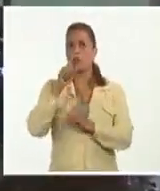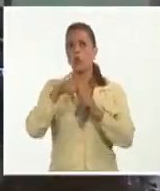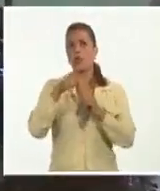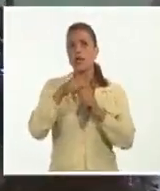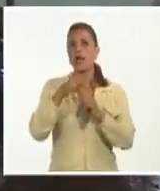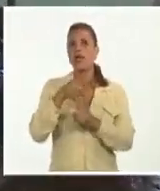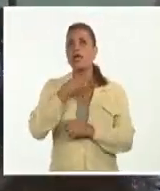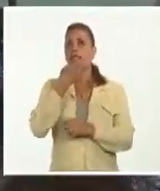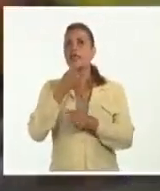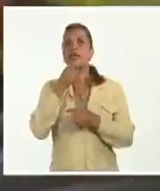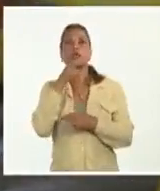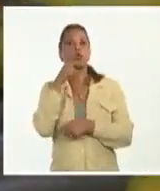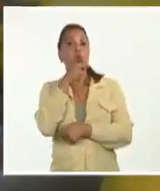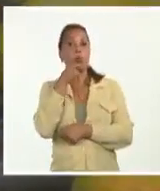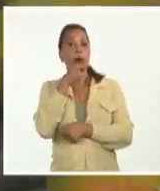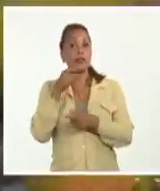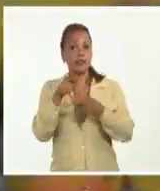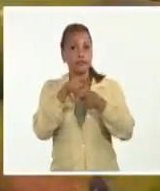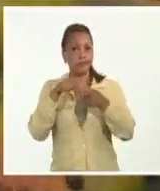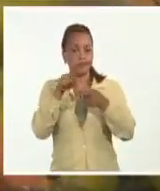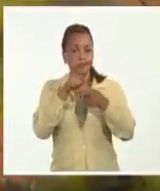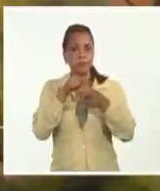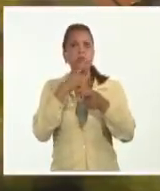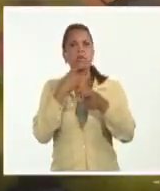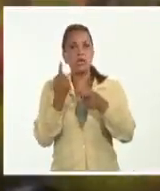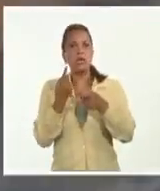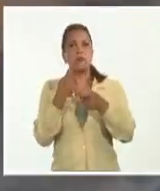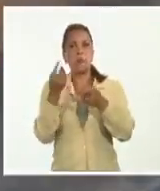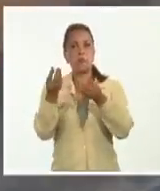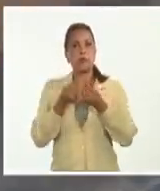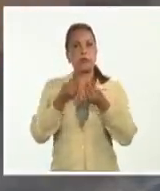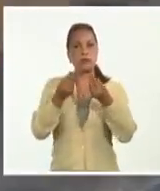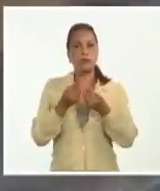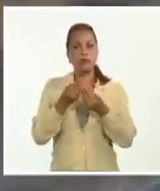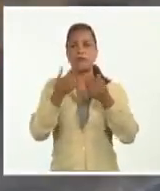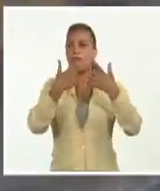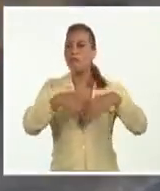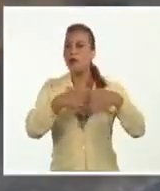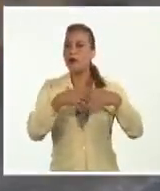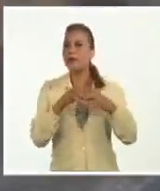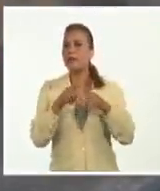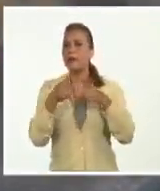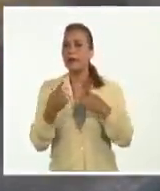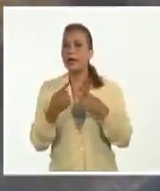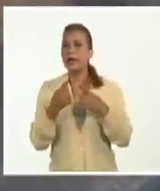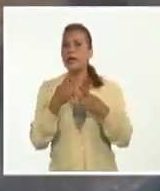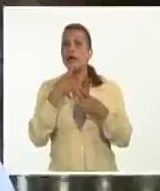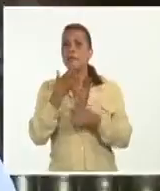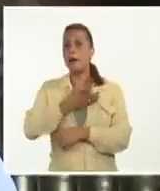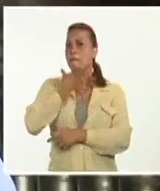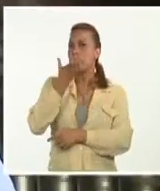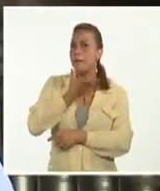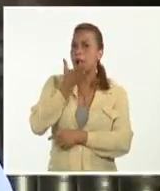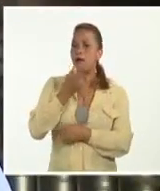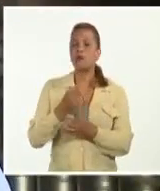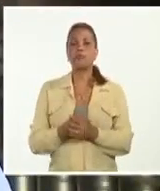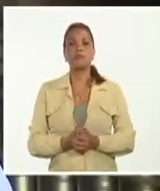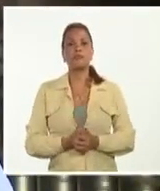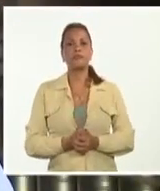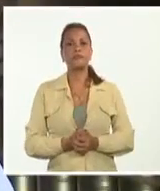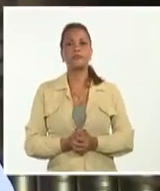tomate la principal línea de producción de la fábrica dedicada esta vez a las conservas del mango estamos